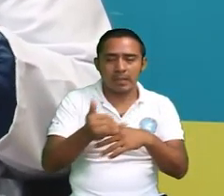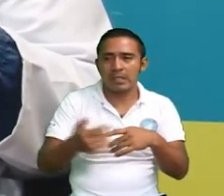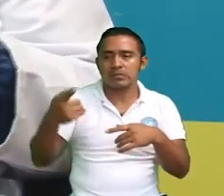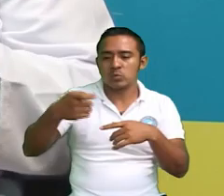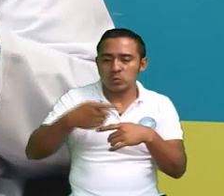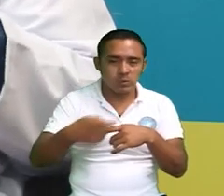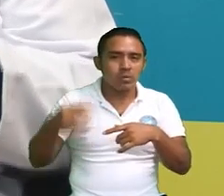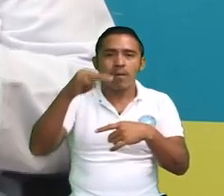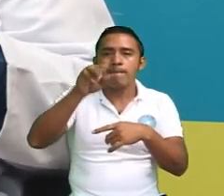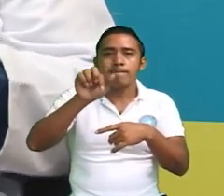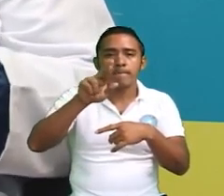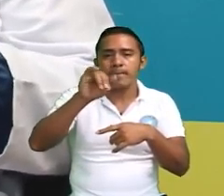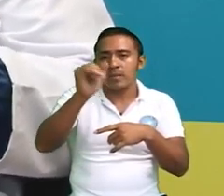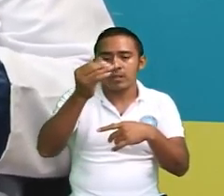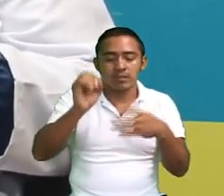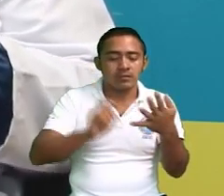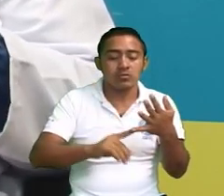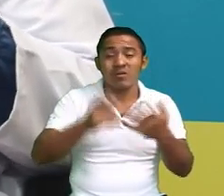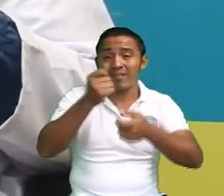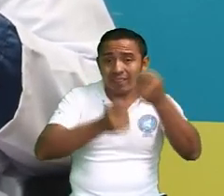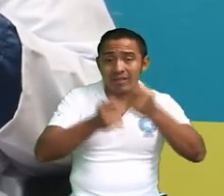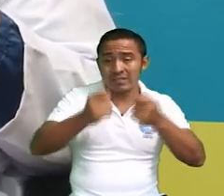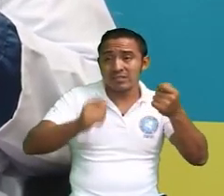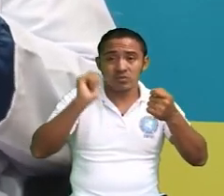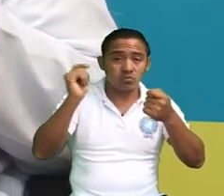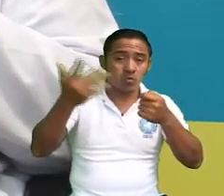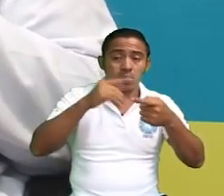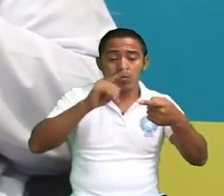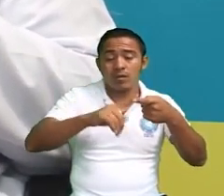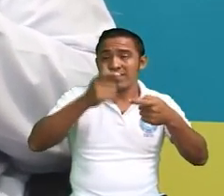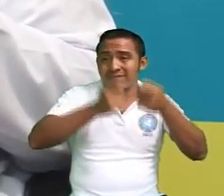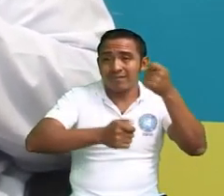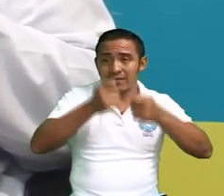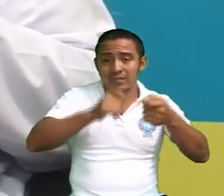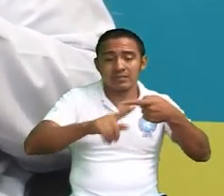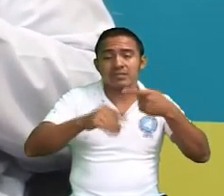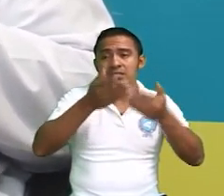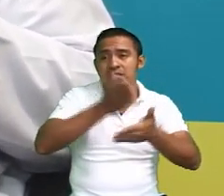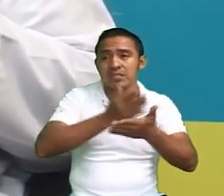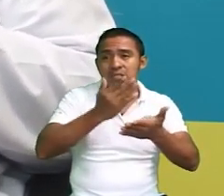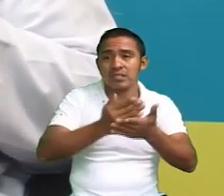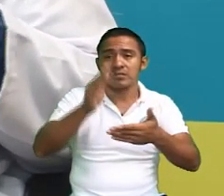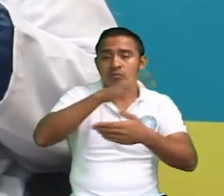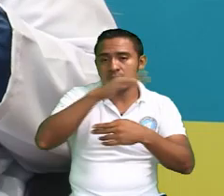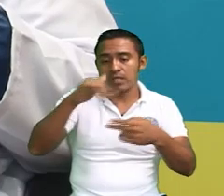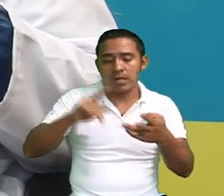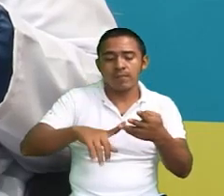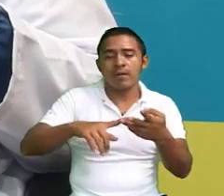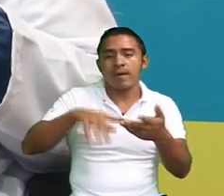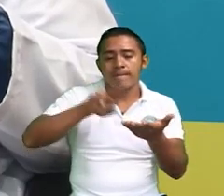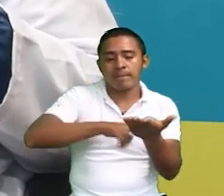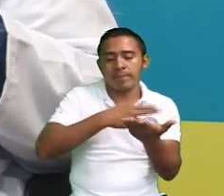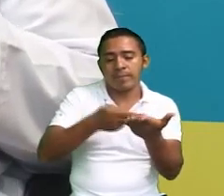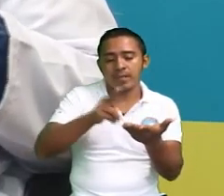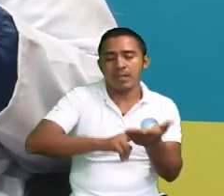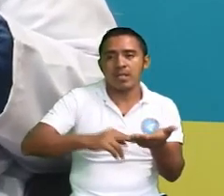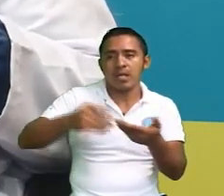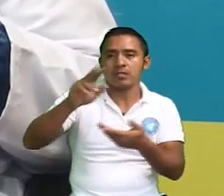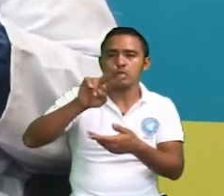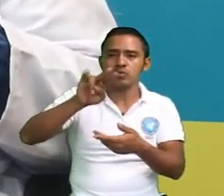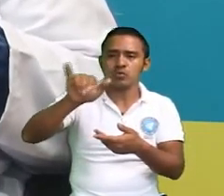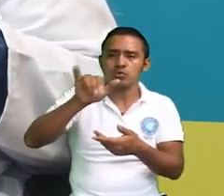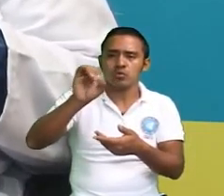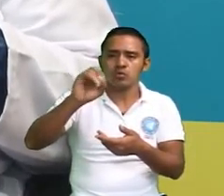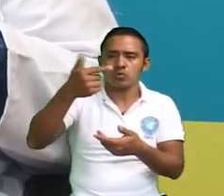los mariscos, los lácteos y sus derivados. Cuando hablamos de derivados estamos hablando queso, crema, mantequilla, yogur,